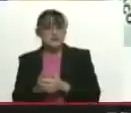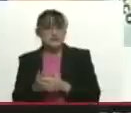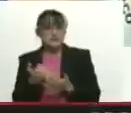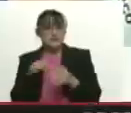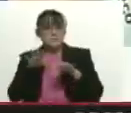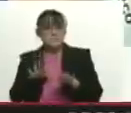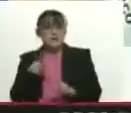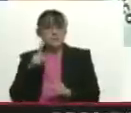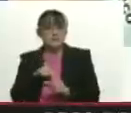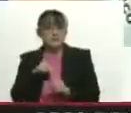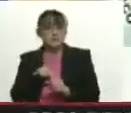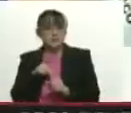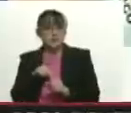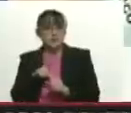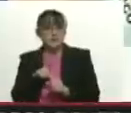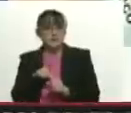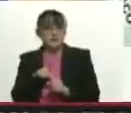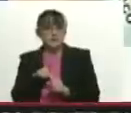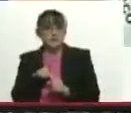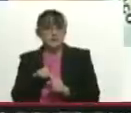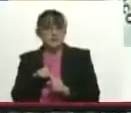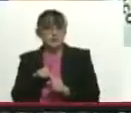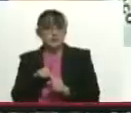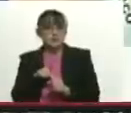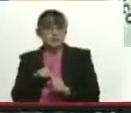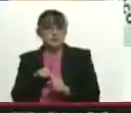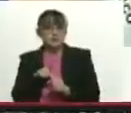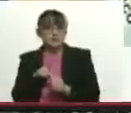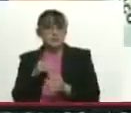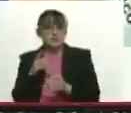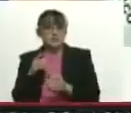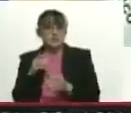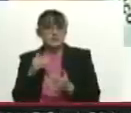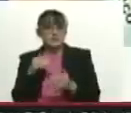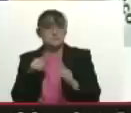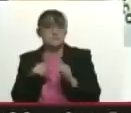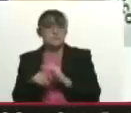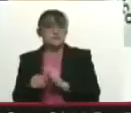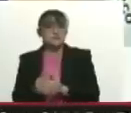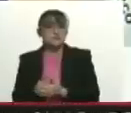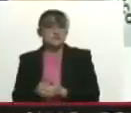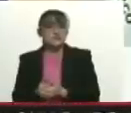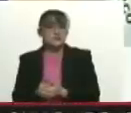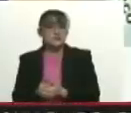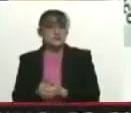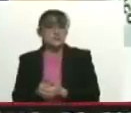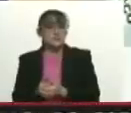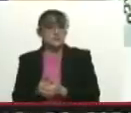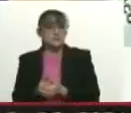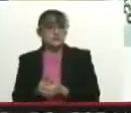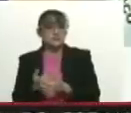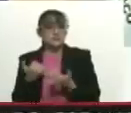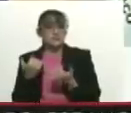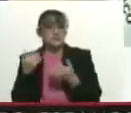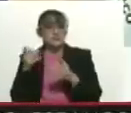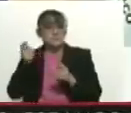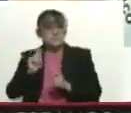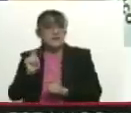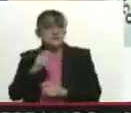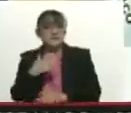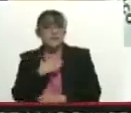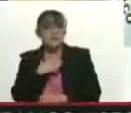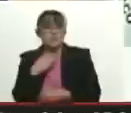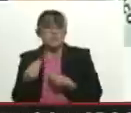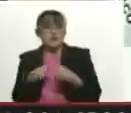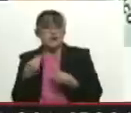el paro petrolero que diezmó la industria Nacional PDVSA, un punto tal que durante meses no se pudo